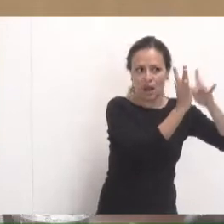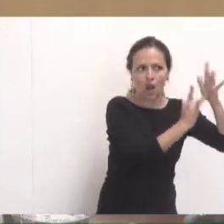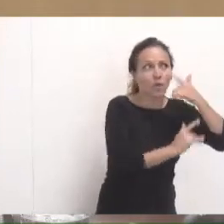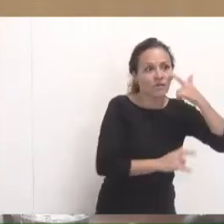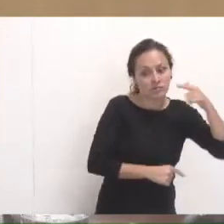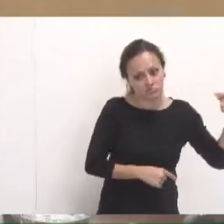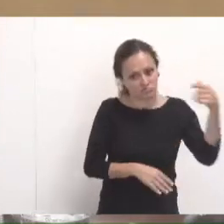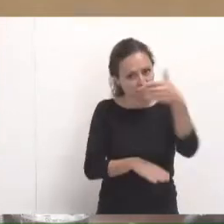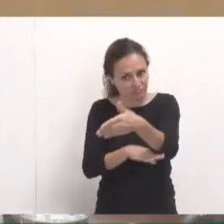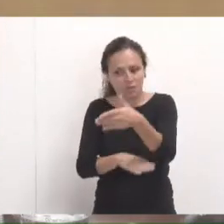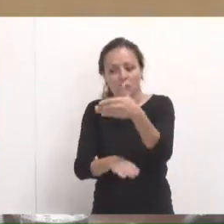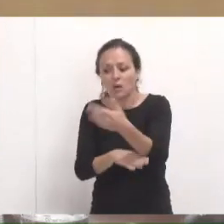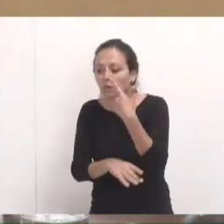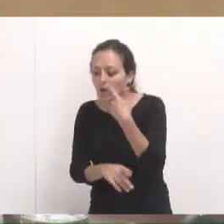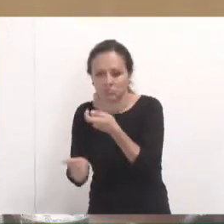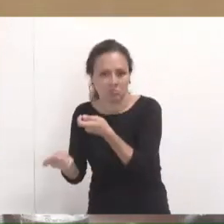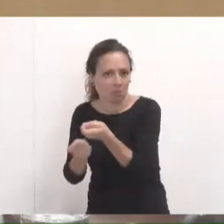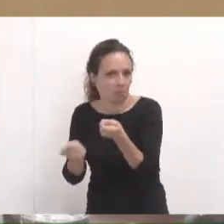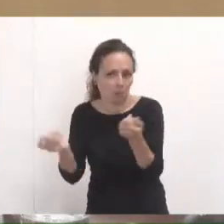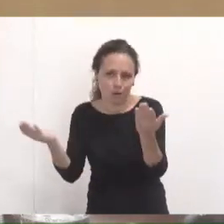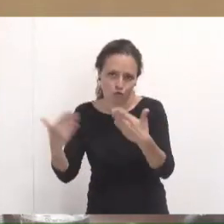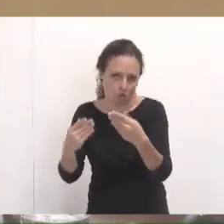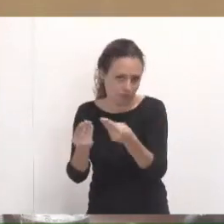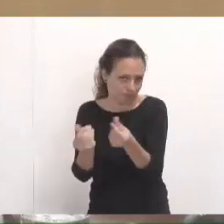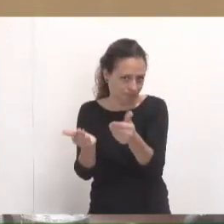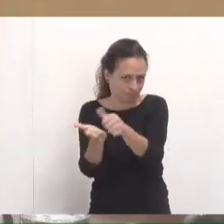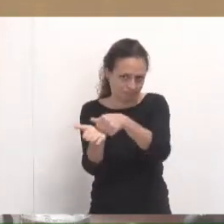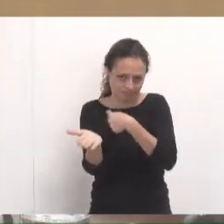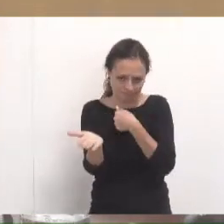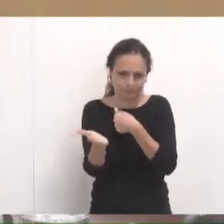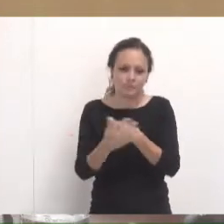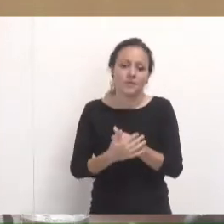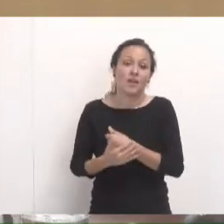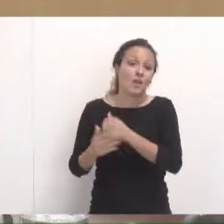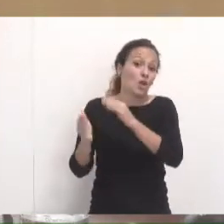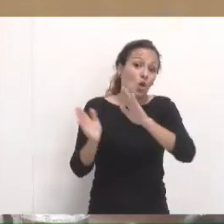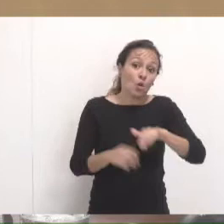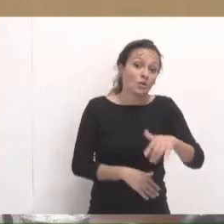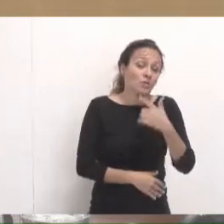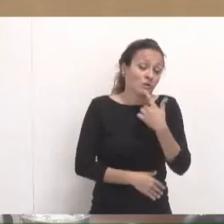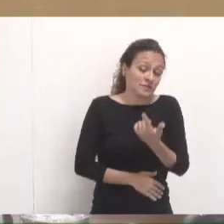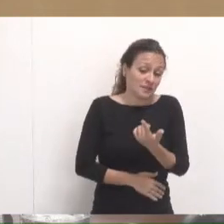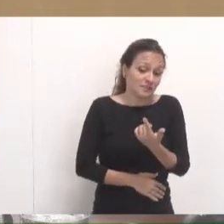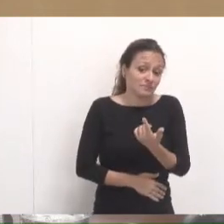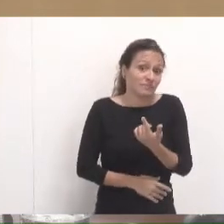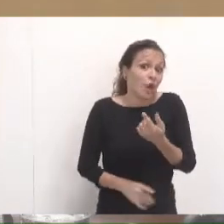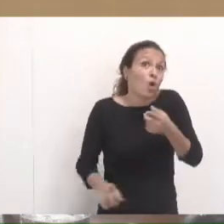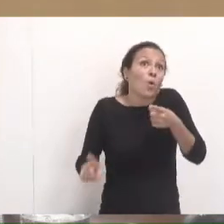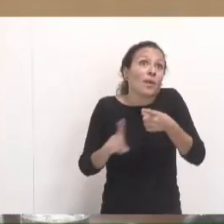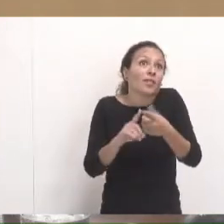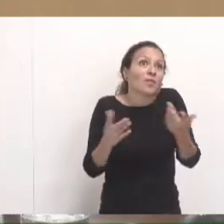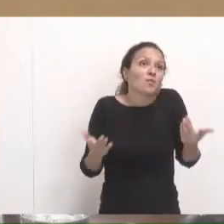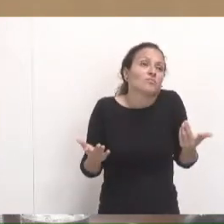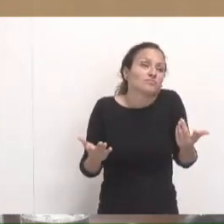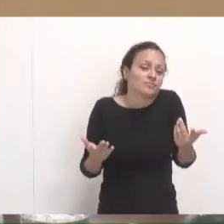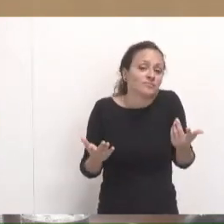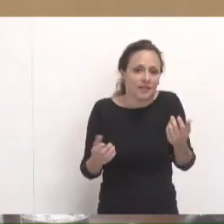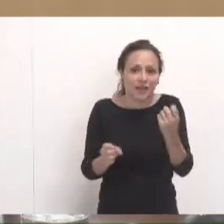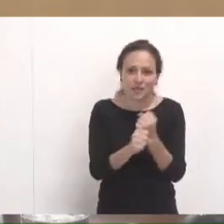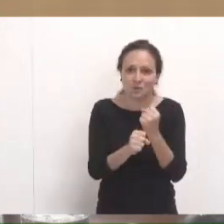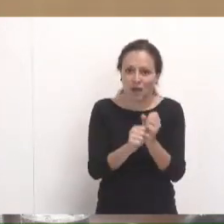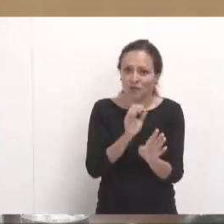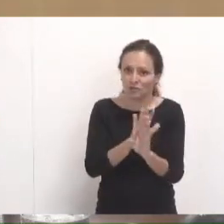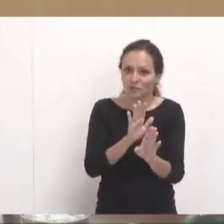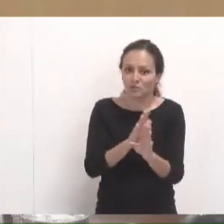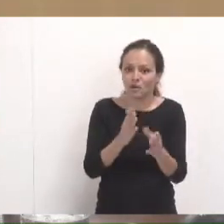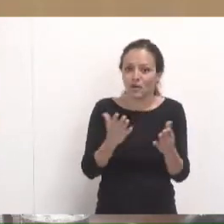Y por último, bueno, pues decir que la idea es seguir trabajando y sobre todo dotándonos